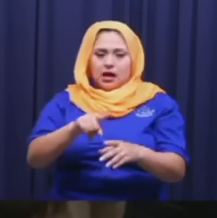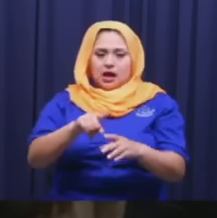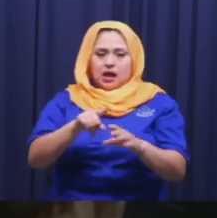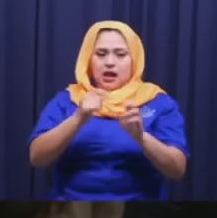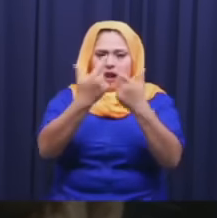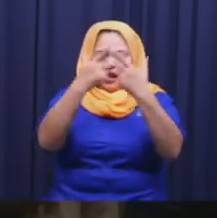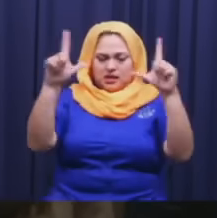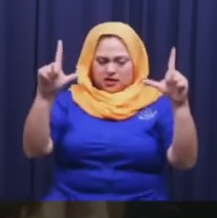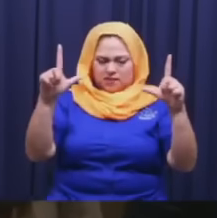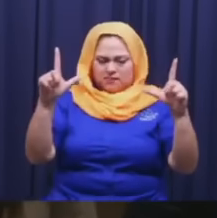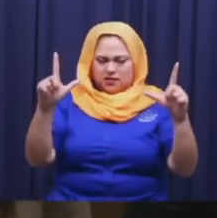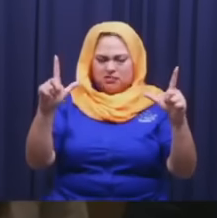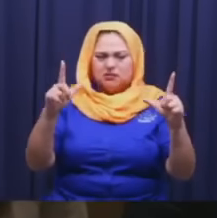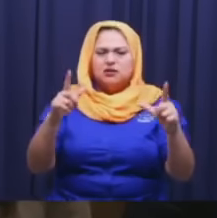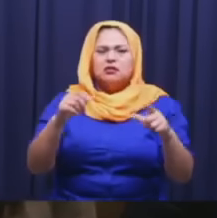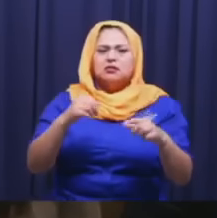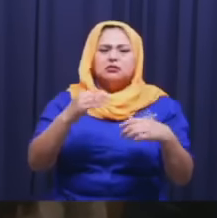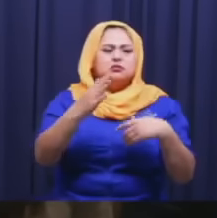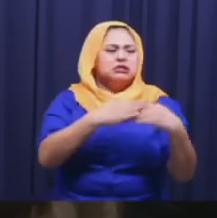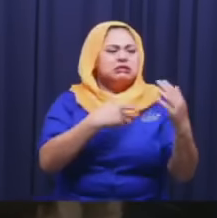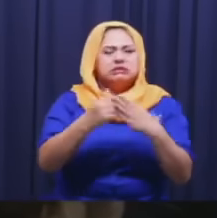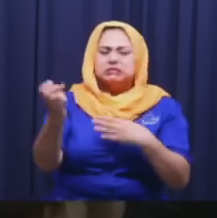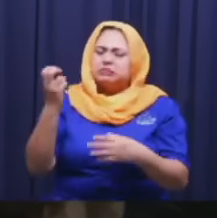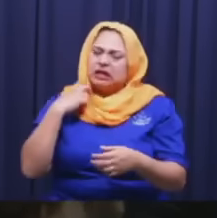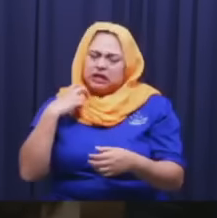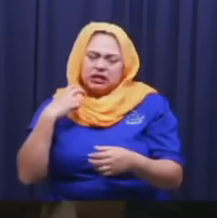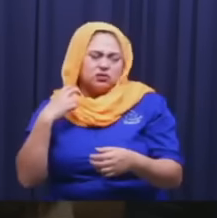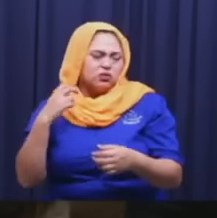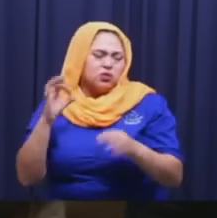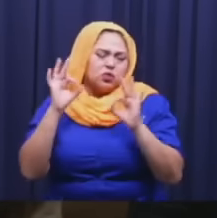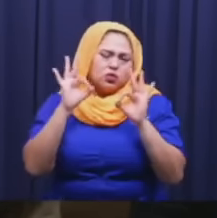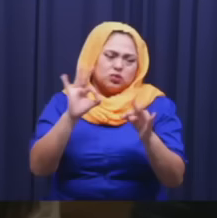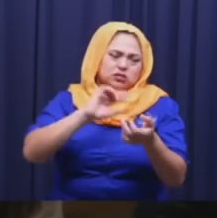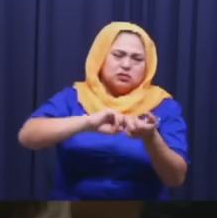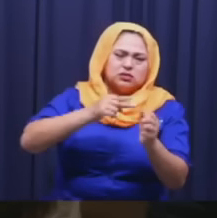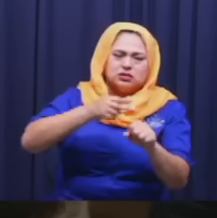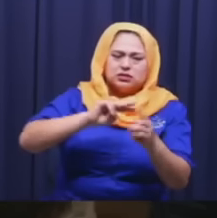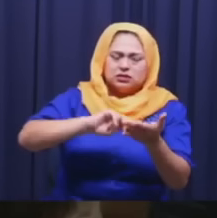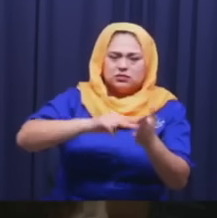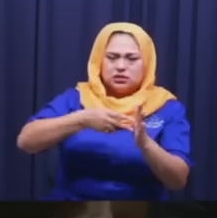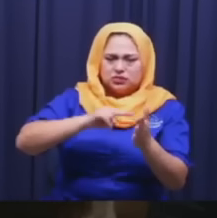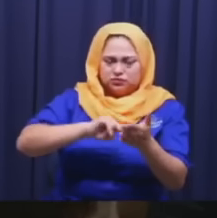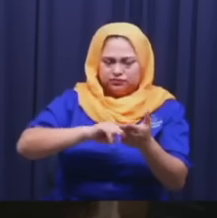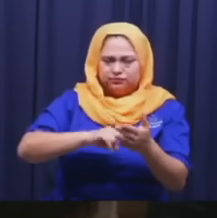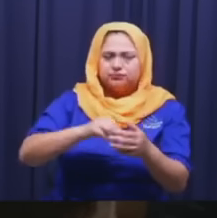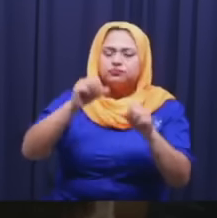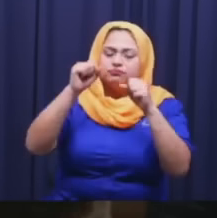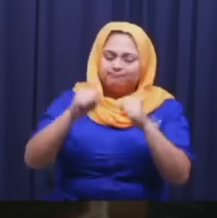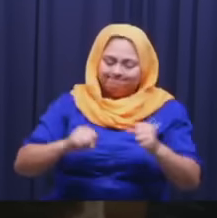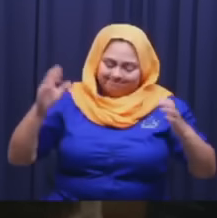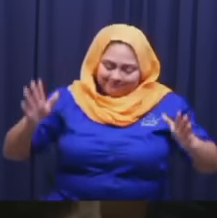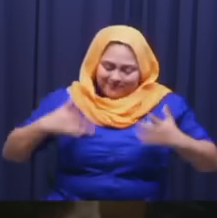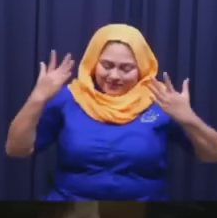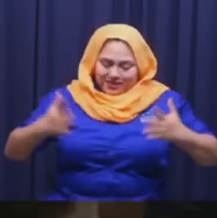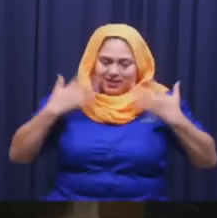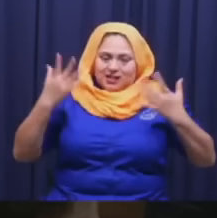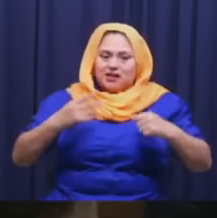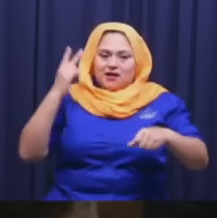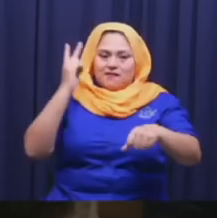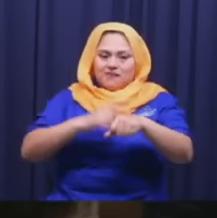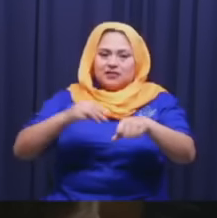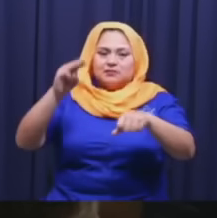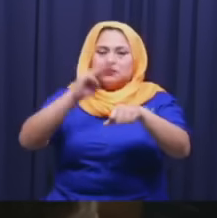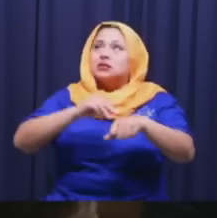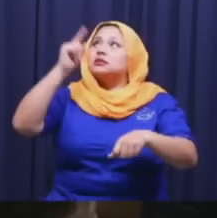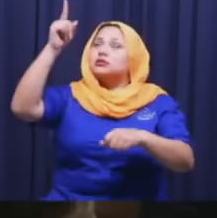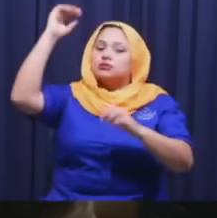de todo peligro, de cualquier circunstancia que ponga en riesgo nuestra vida, Señor, y podamos gozarnos una vez más